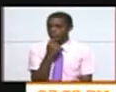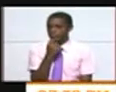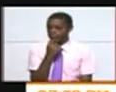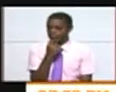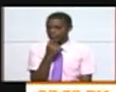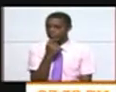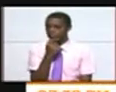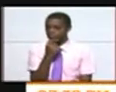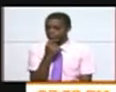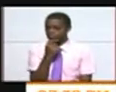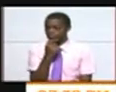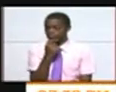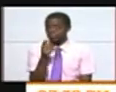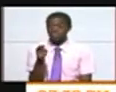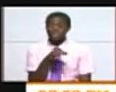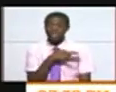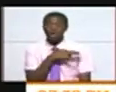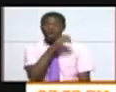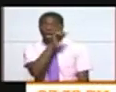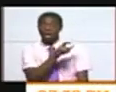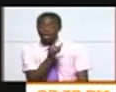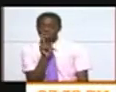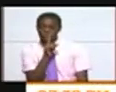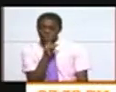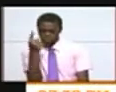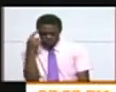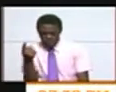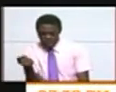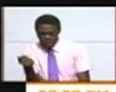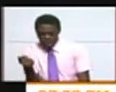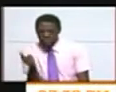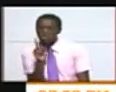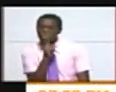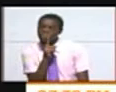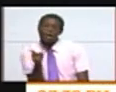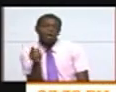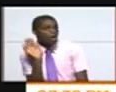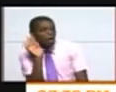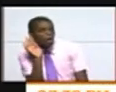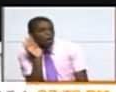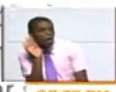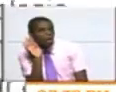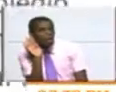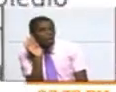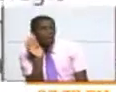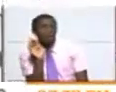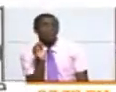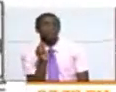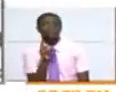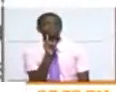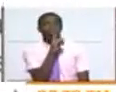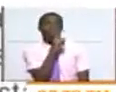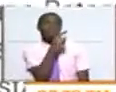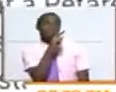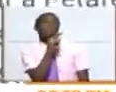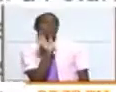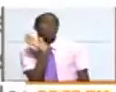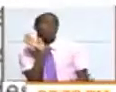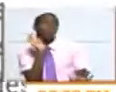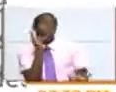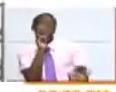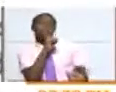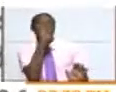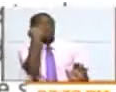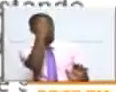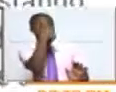hacen. Ok. ¿Tú sabes cómo se llama la señora? ¿Cómo se llama? No digo el nombre, pero si sé, la reconozco